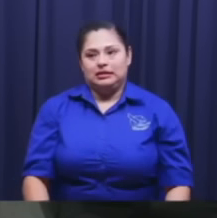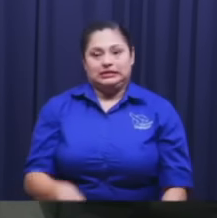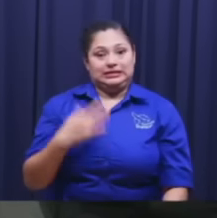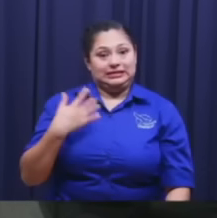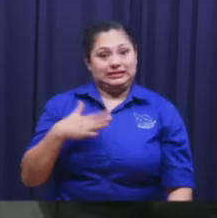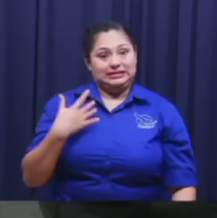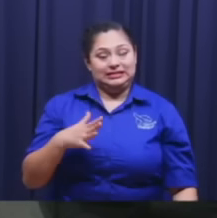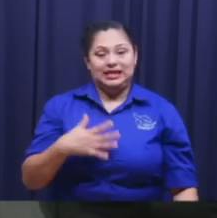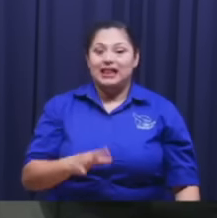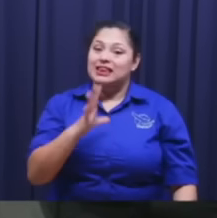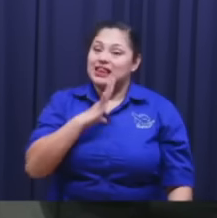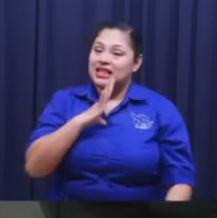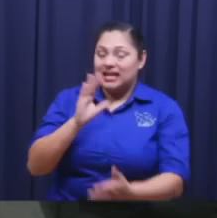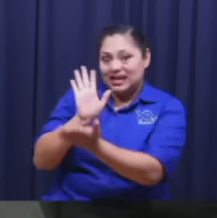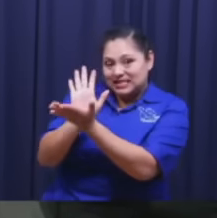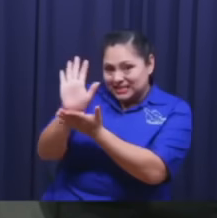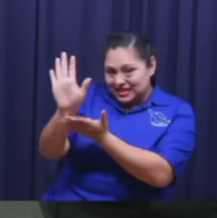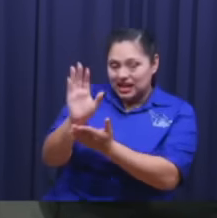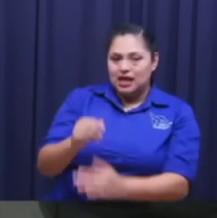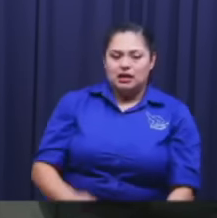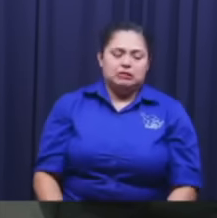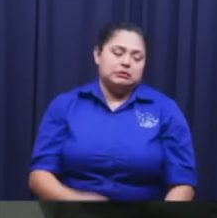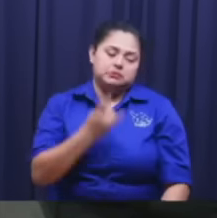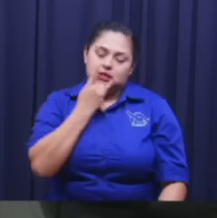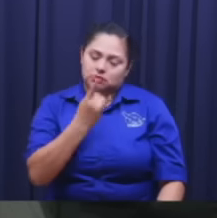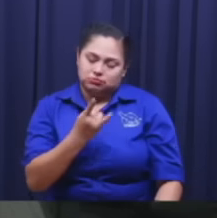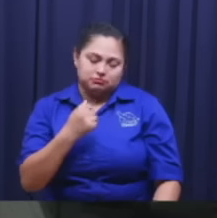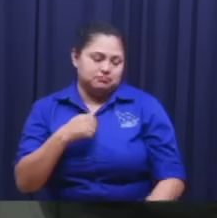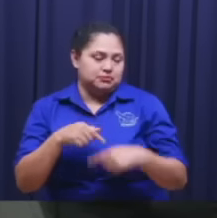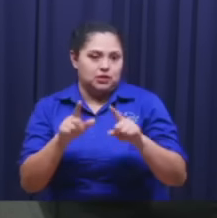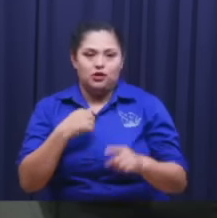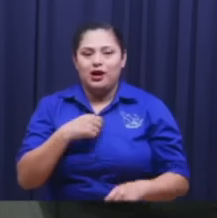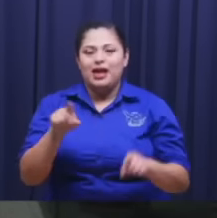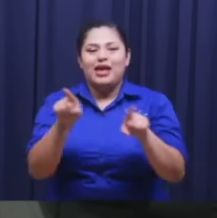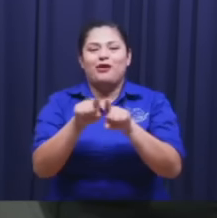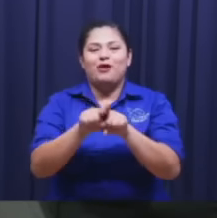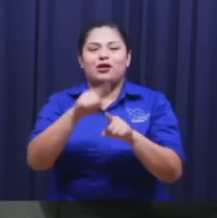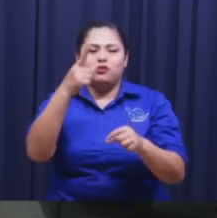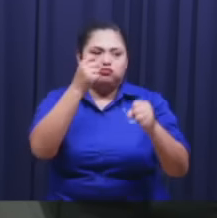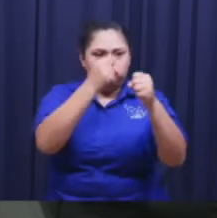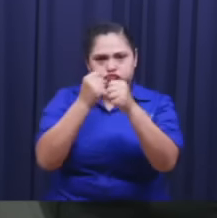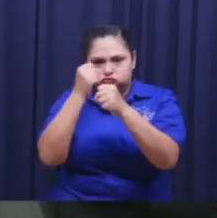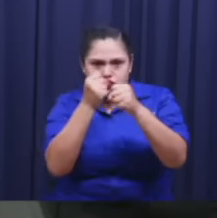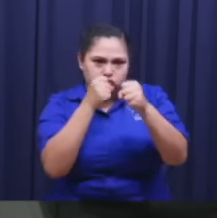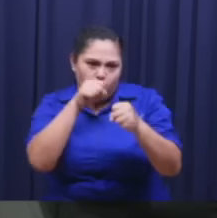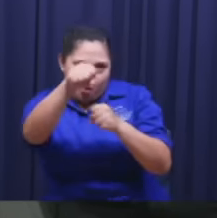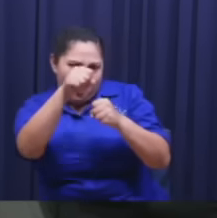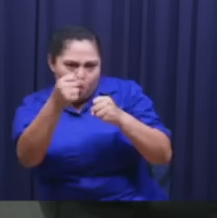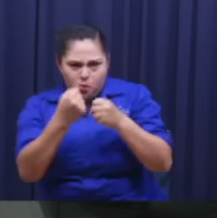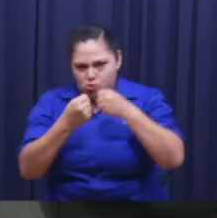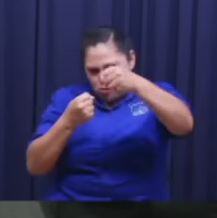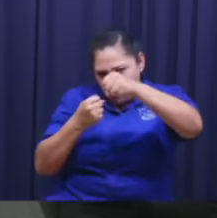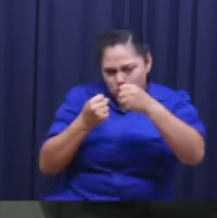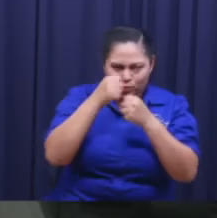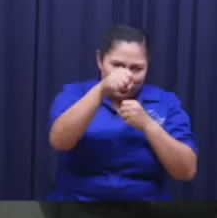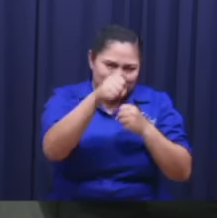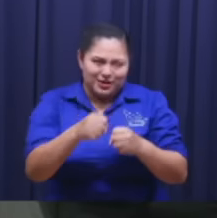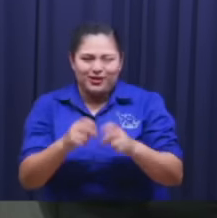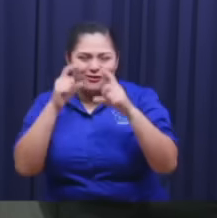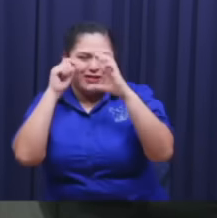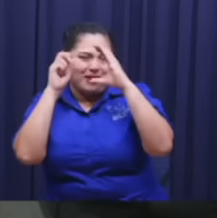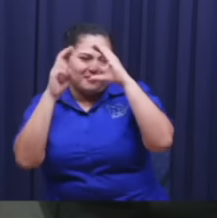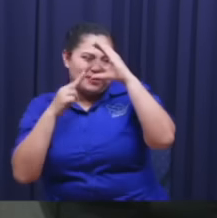Sí, hay que resistir. No, lo siento mucho. Puro Rocky en el 15º asalto peleando con el ruso.